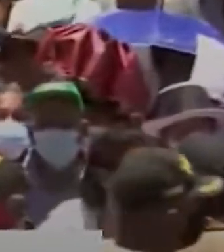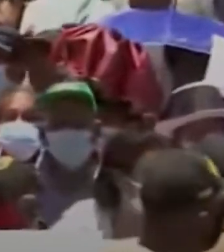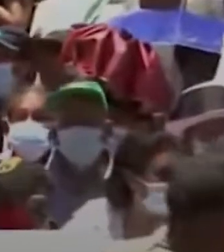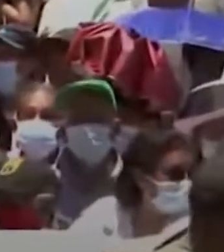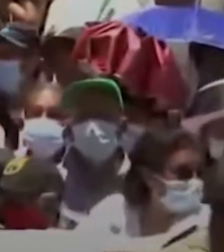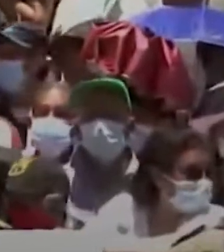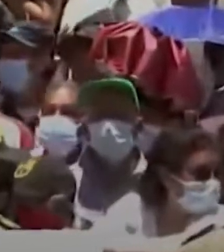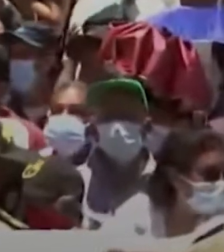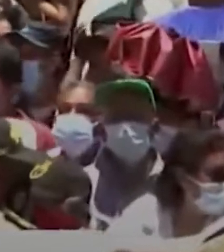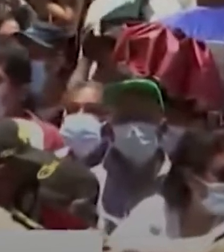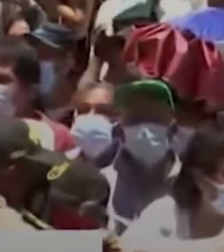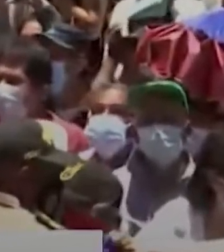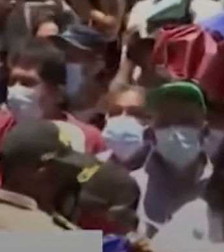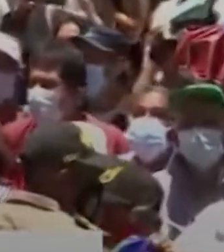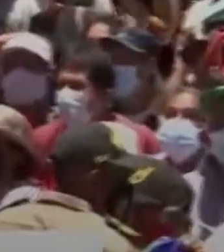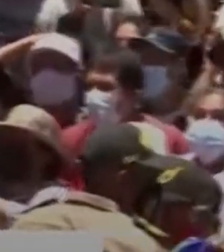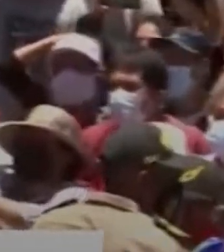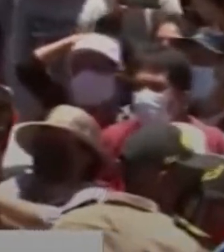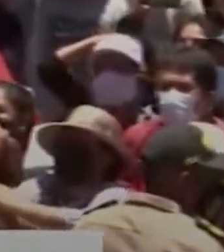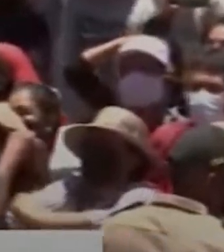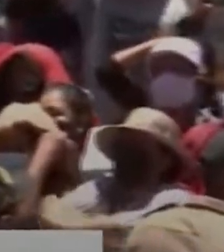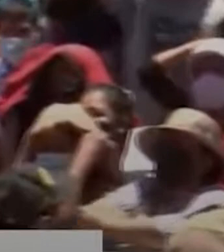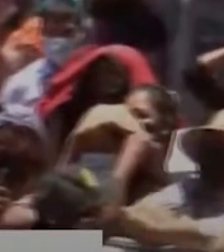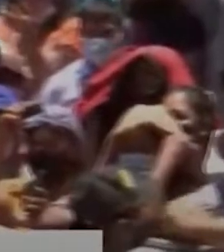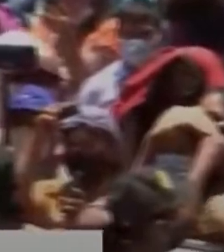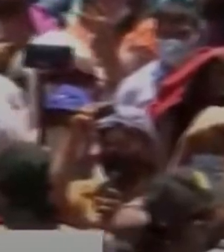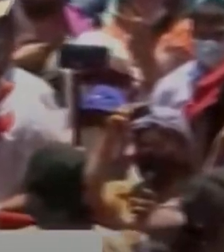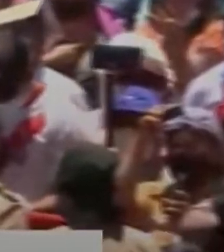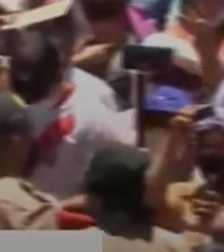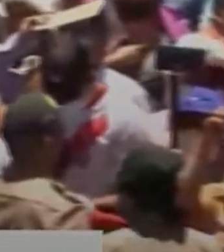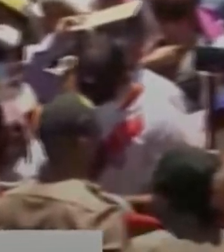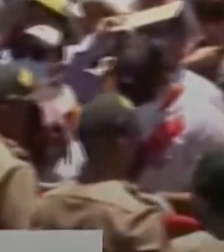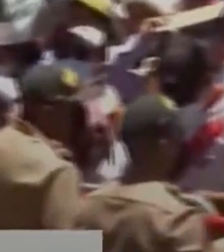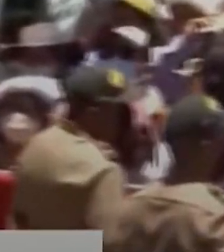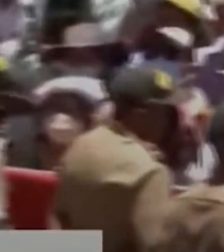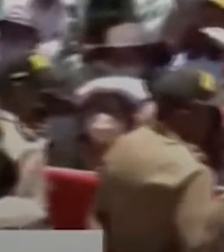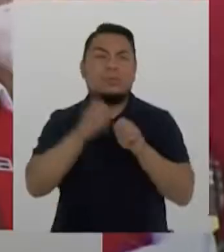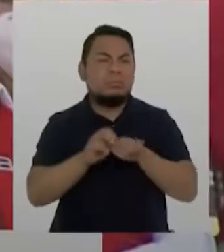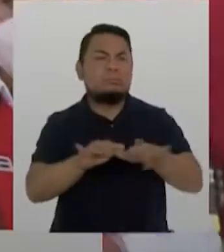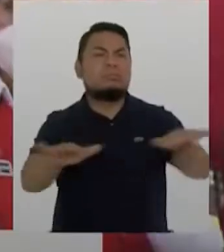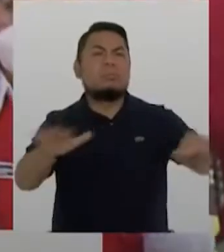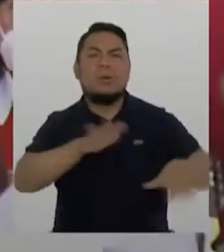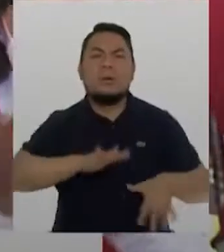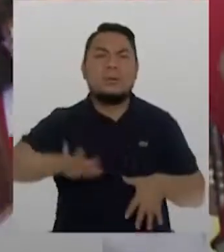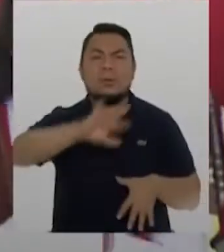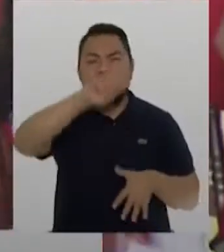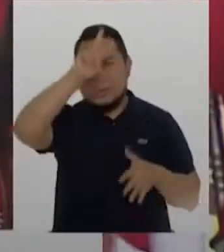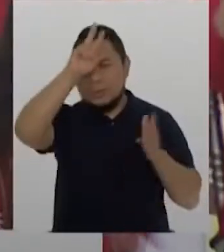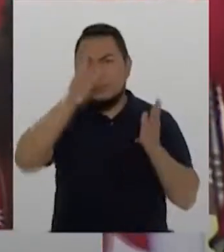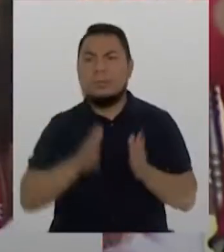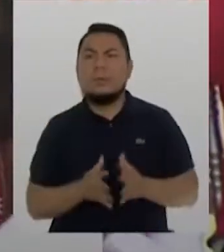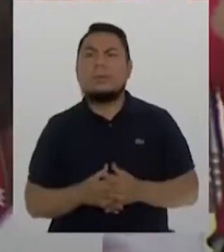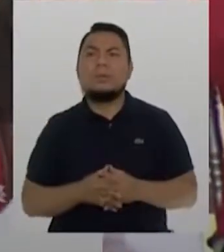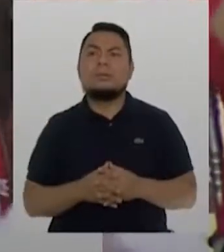al pueblo iniciamos la pacificación del gas para todos los peruanos